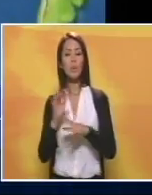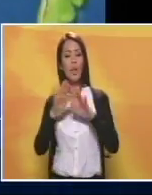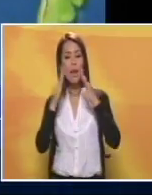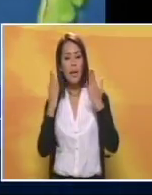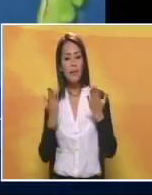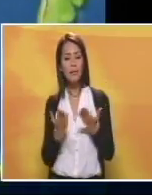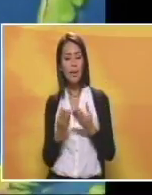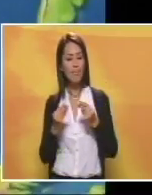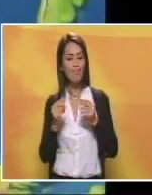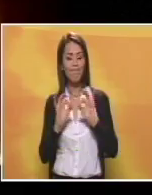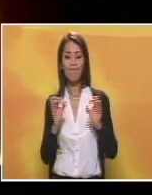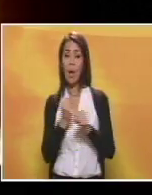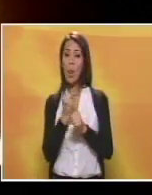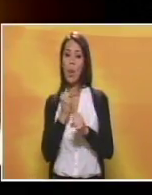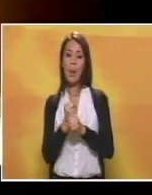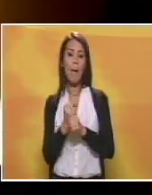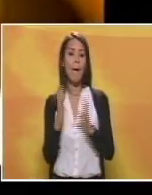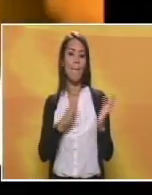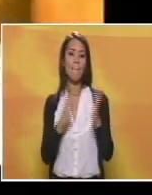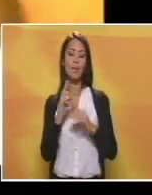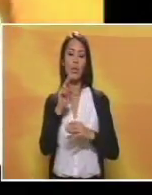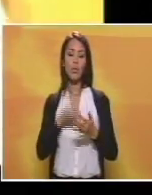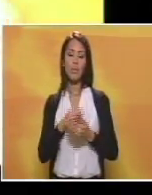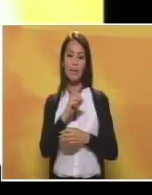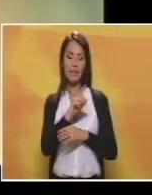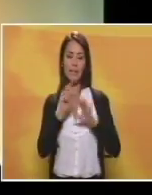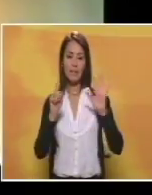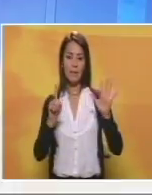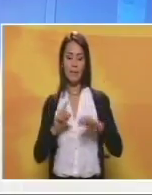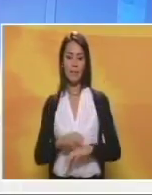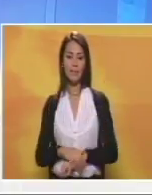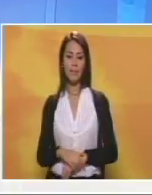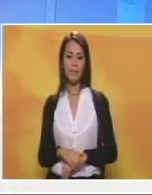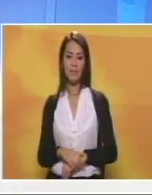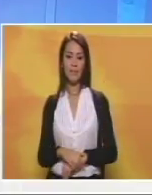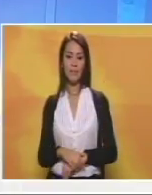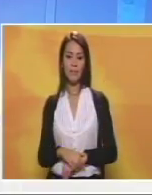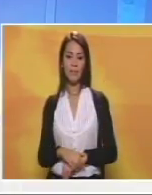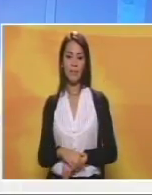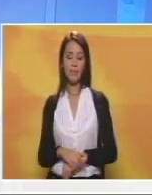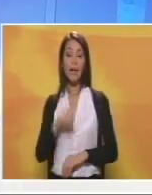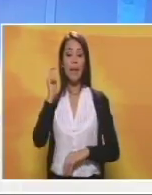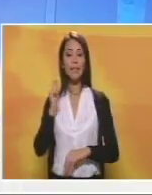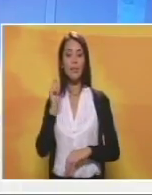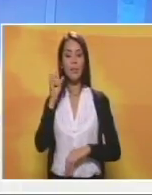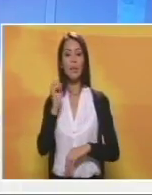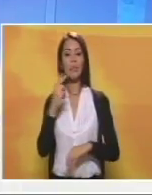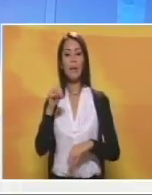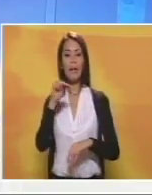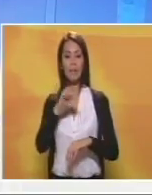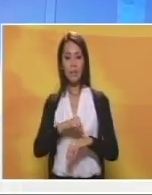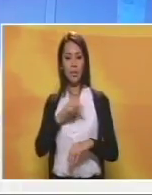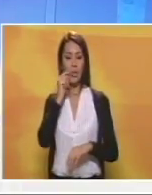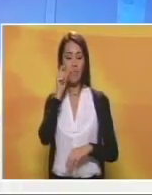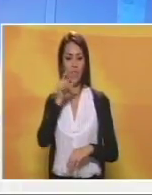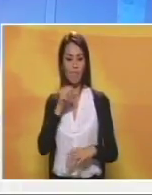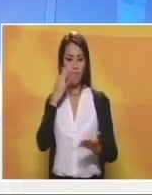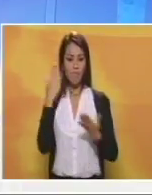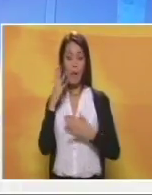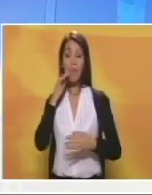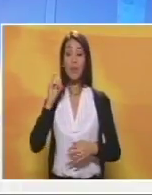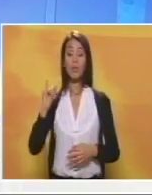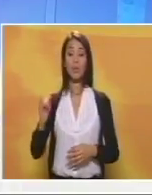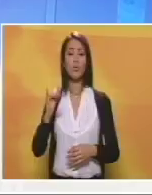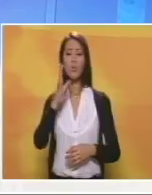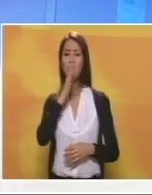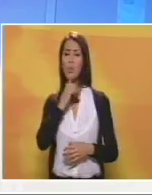dejó de ser operativo en marzo de 2016. El diputado ante la Asamblea Nacional, Juan Miguel Mateus, denunció